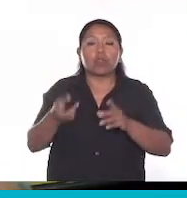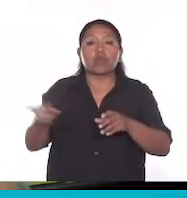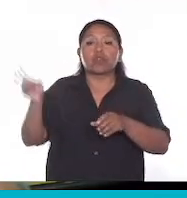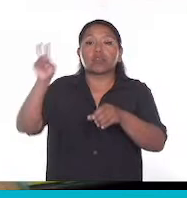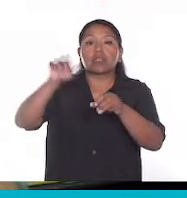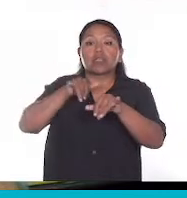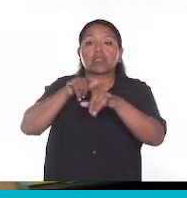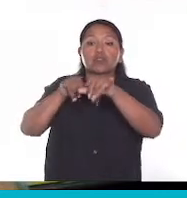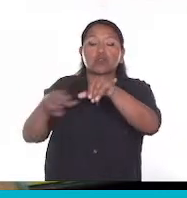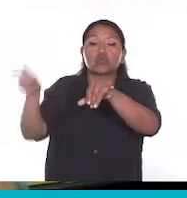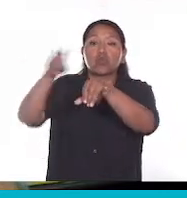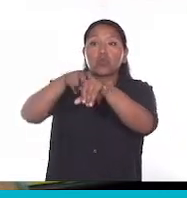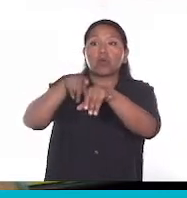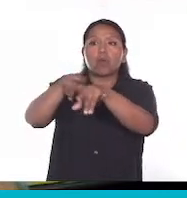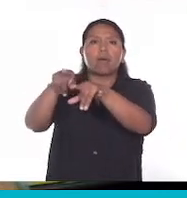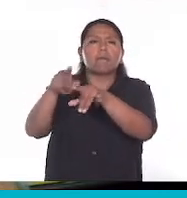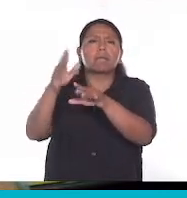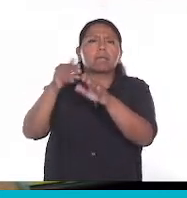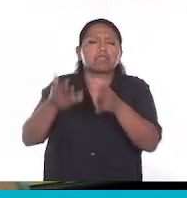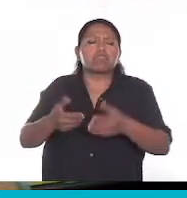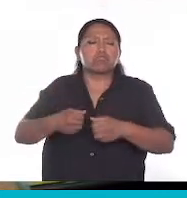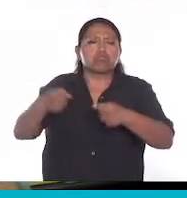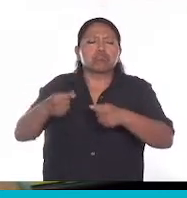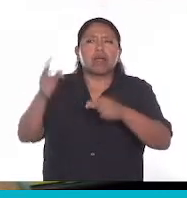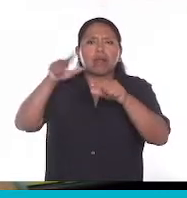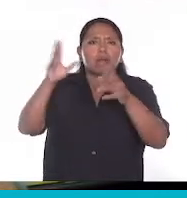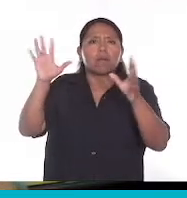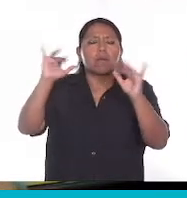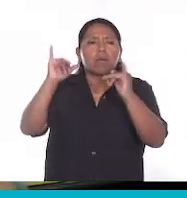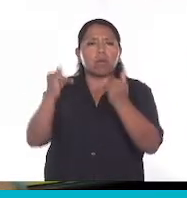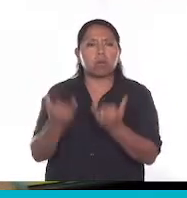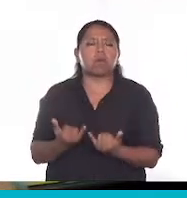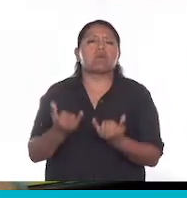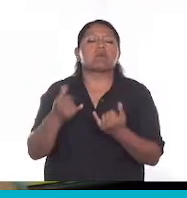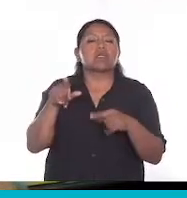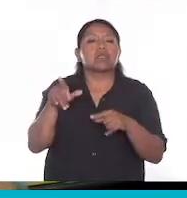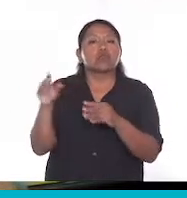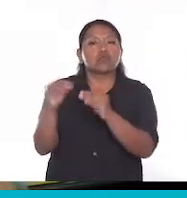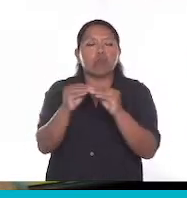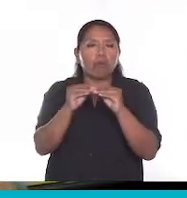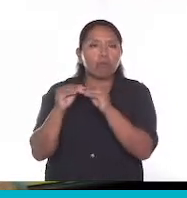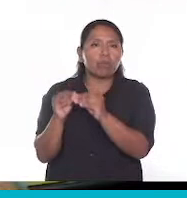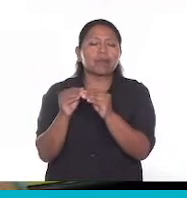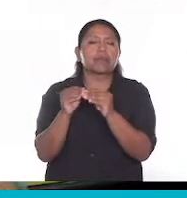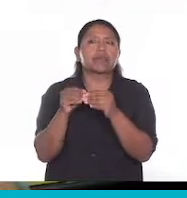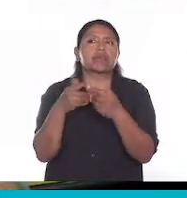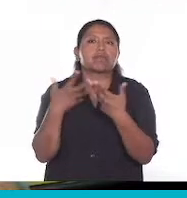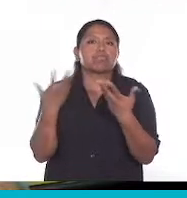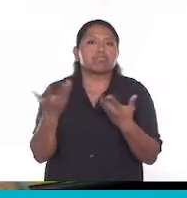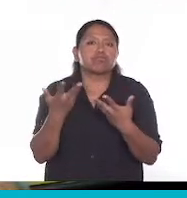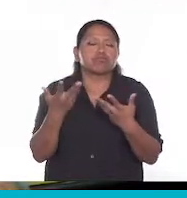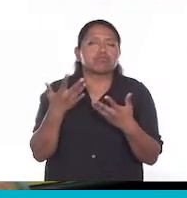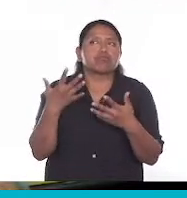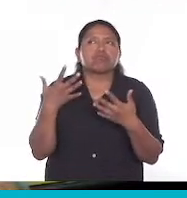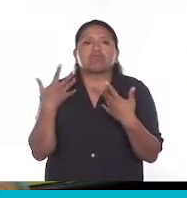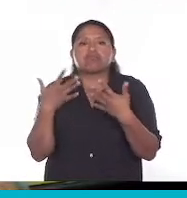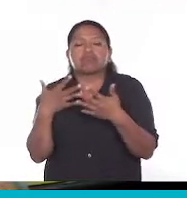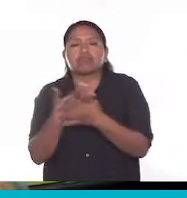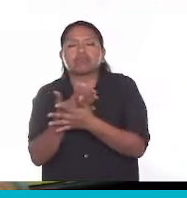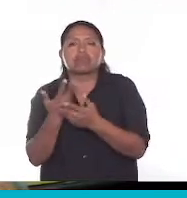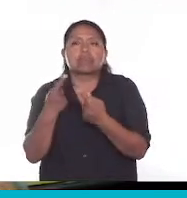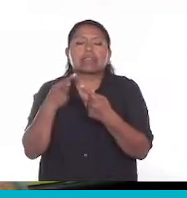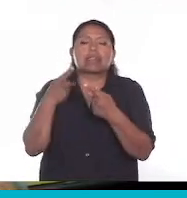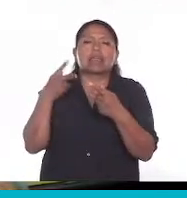llevó a Malvinas. Y junto a sus compañeros pasó todas digamos, se enfrentó al bombardeo de